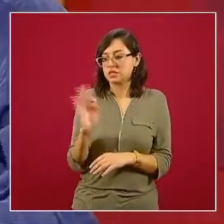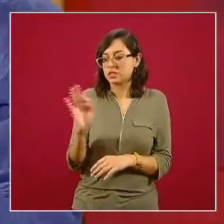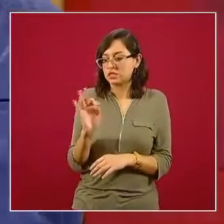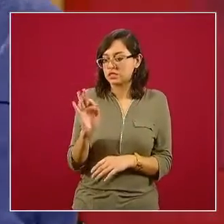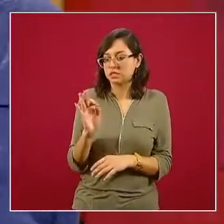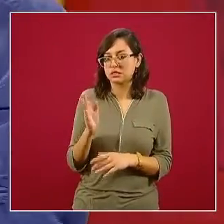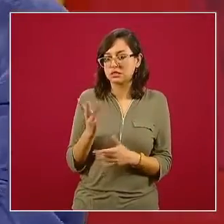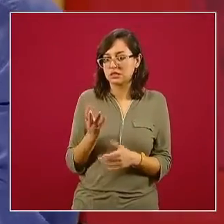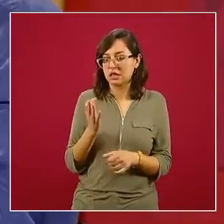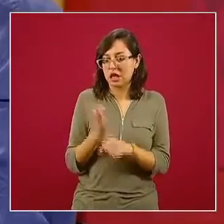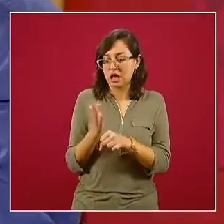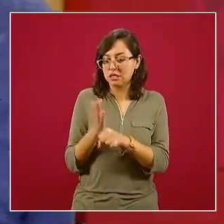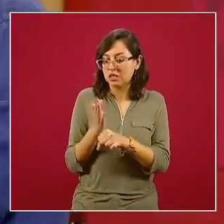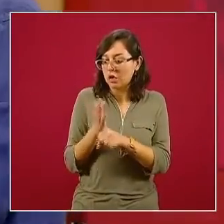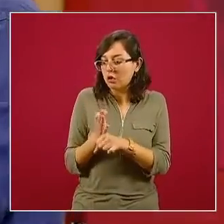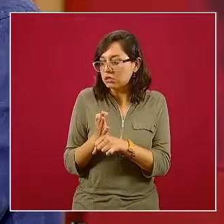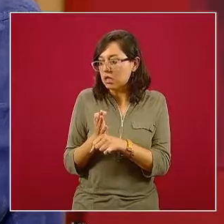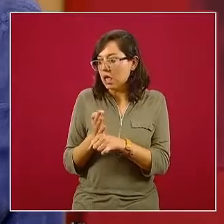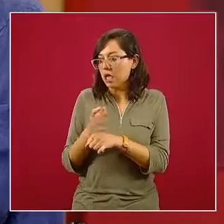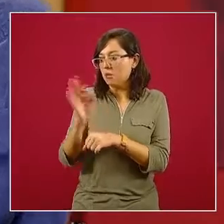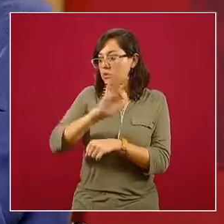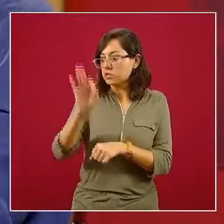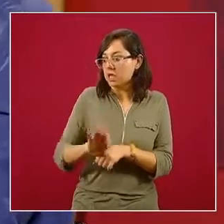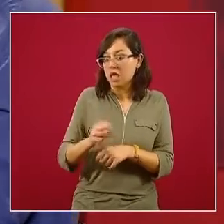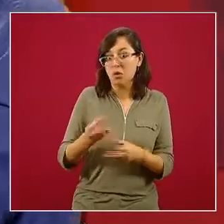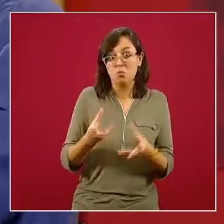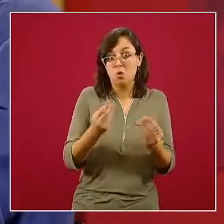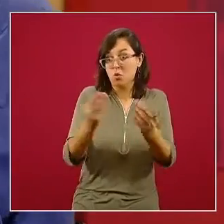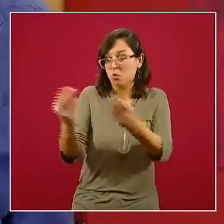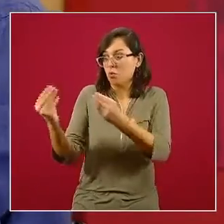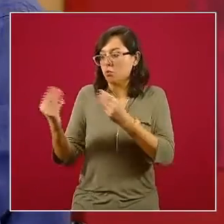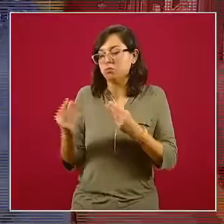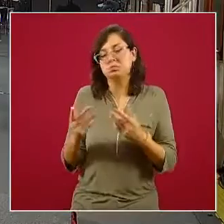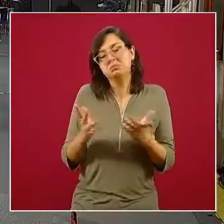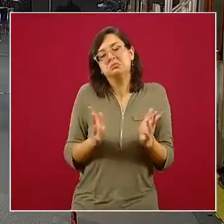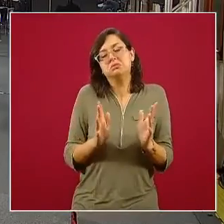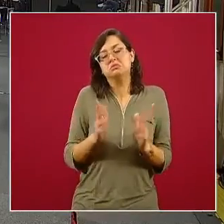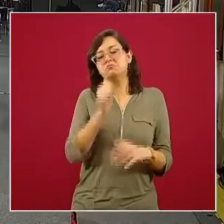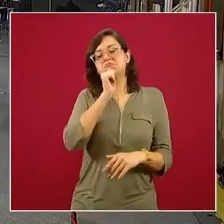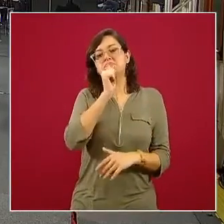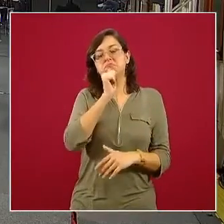altos, digamos, proporciones muy altas de personas inmunes.